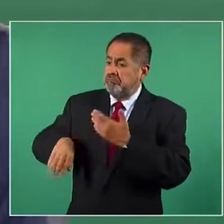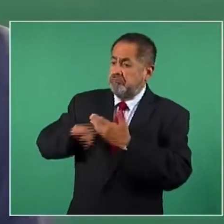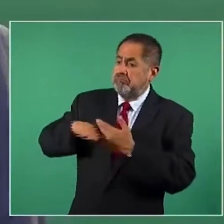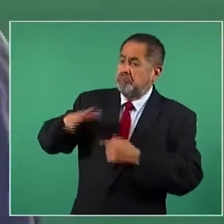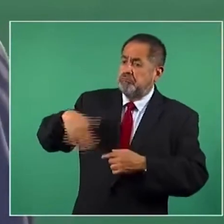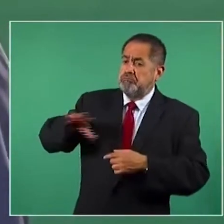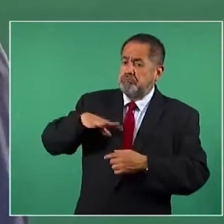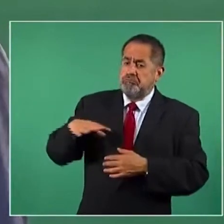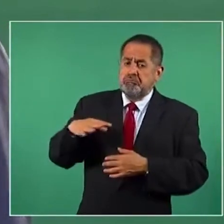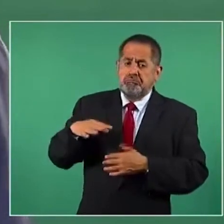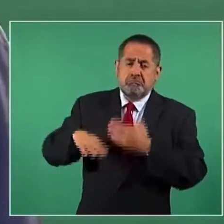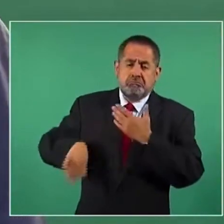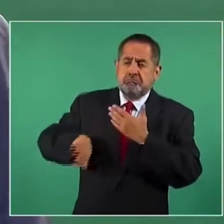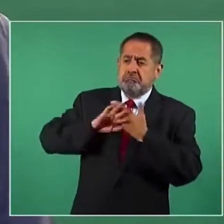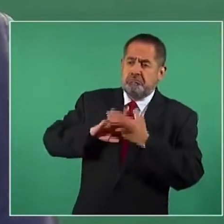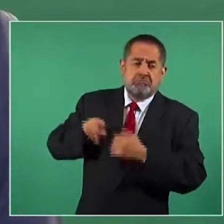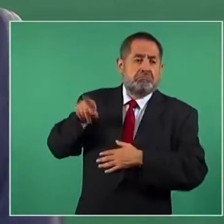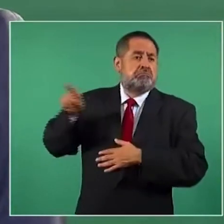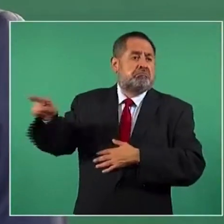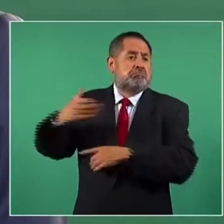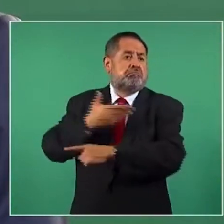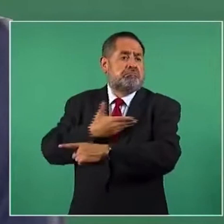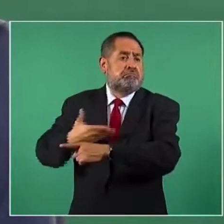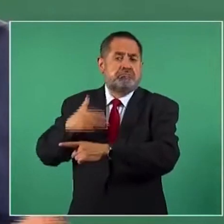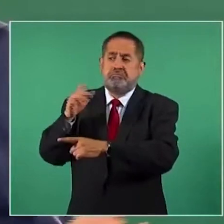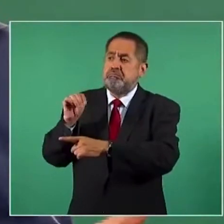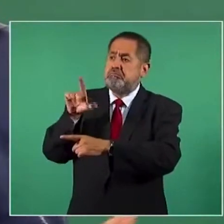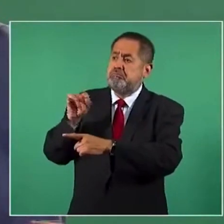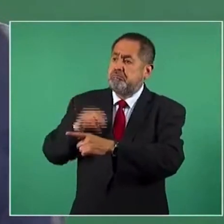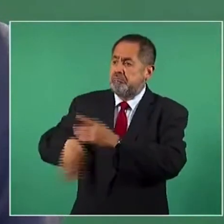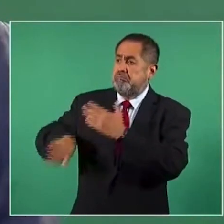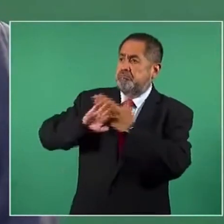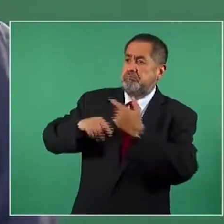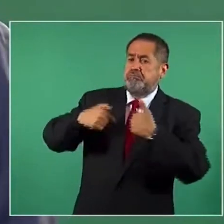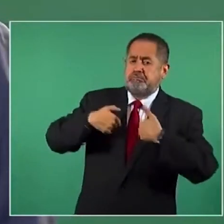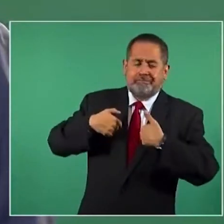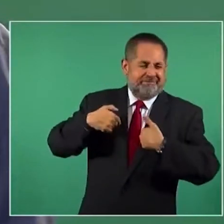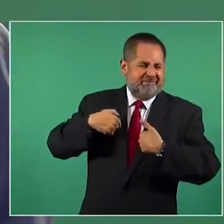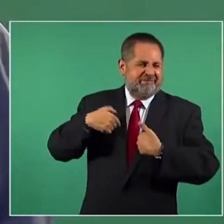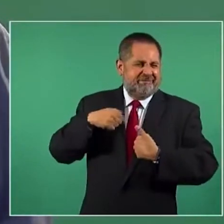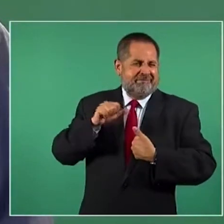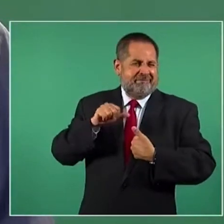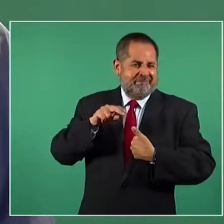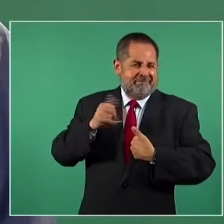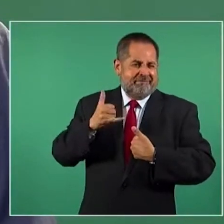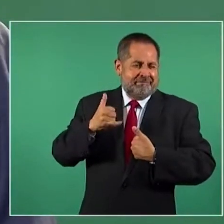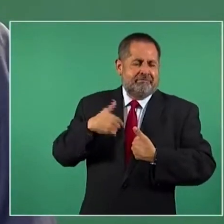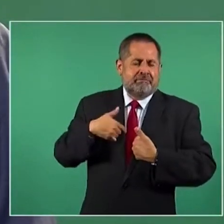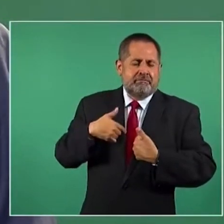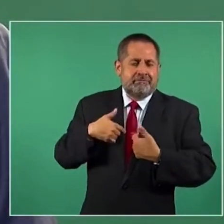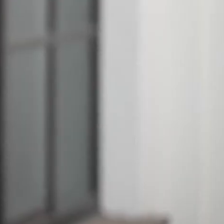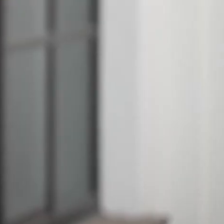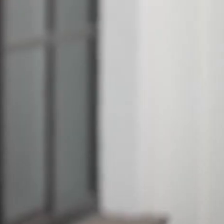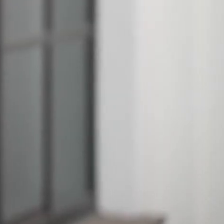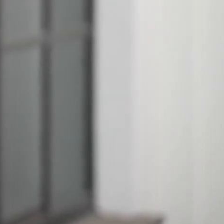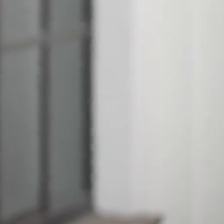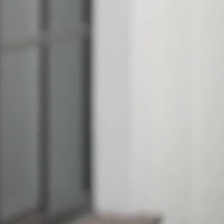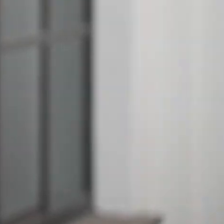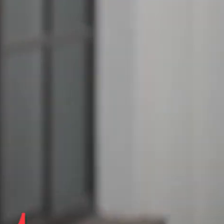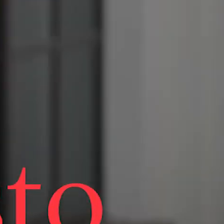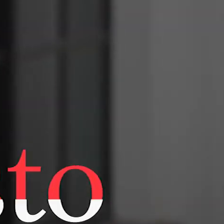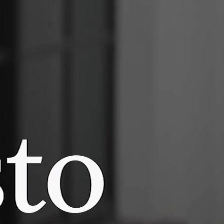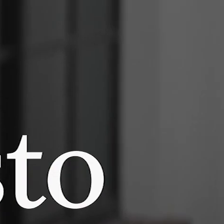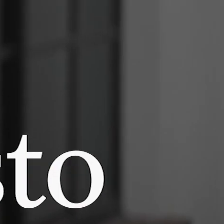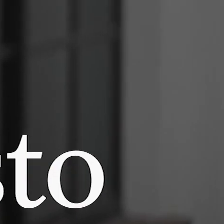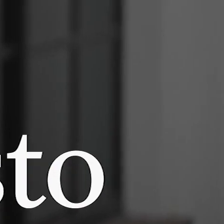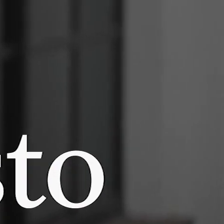por el presidente, por mí, y eso es una mentira, eso es falso.